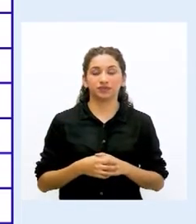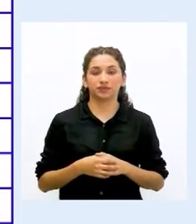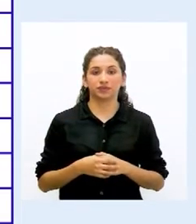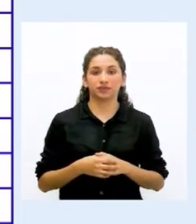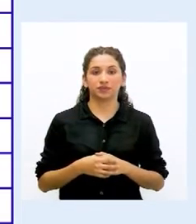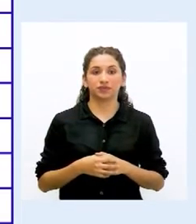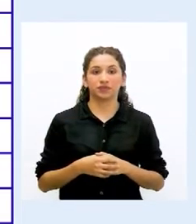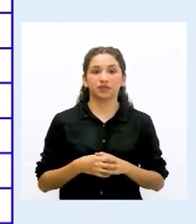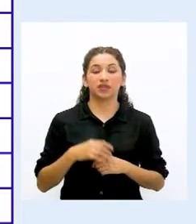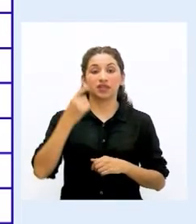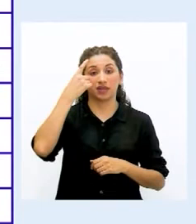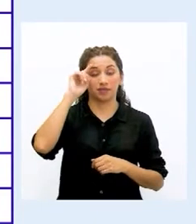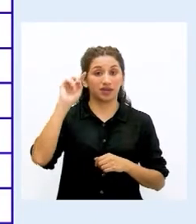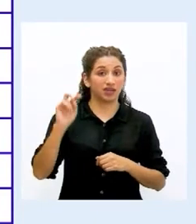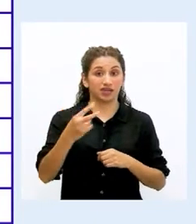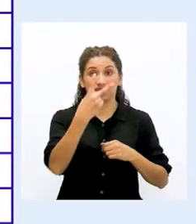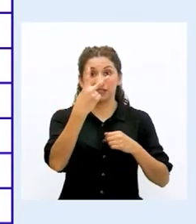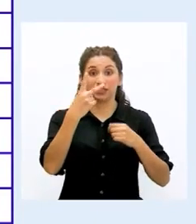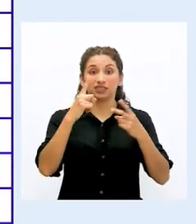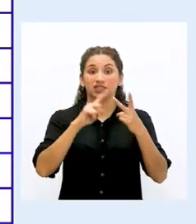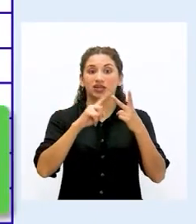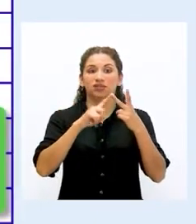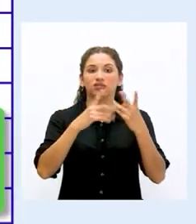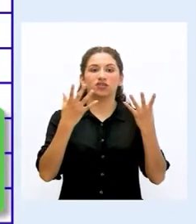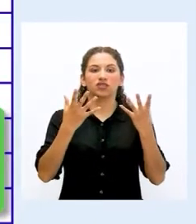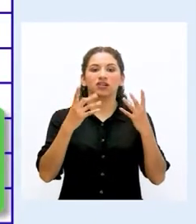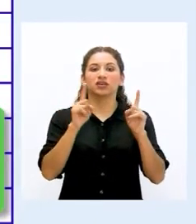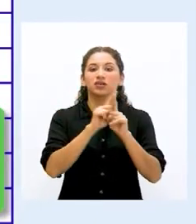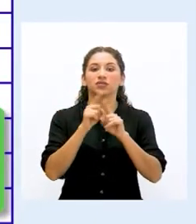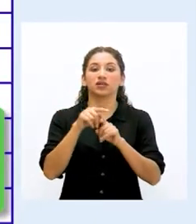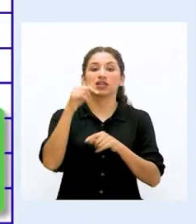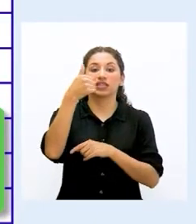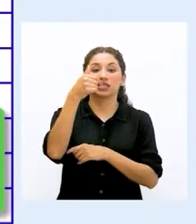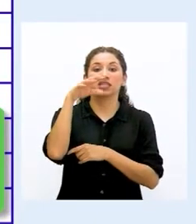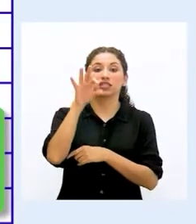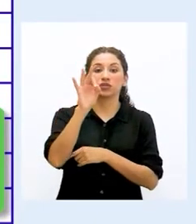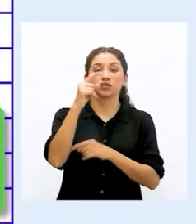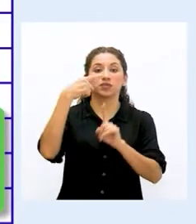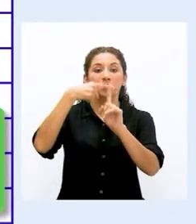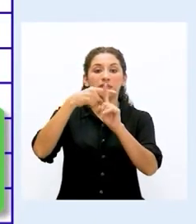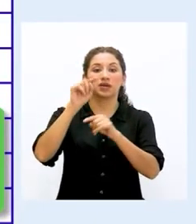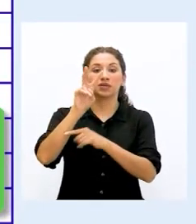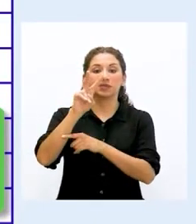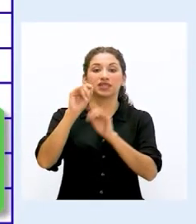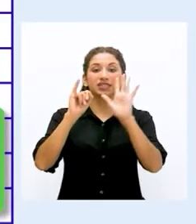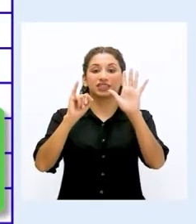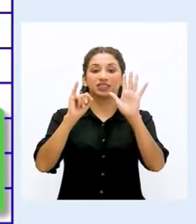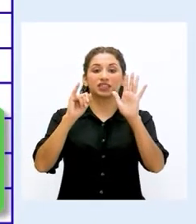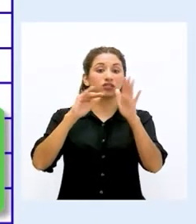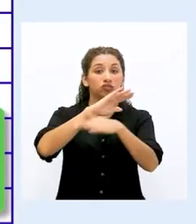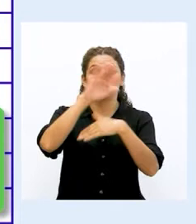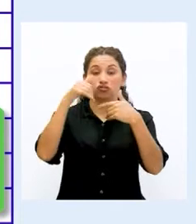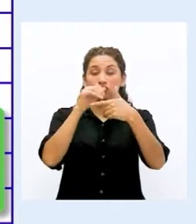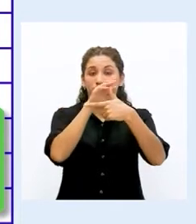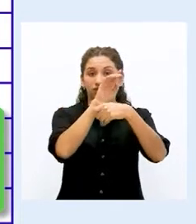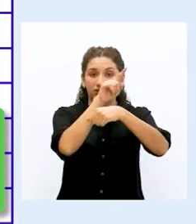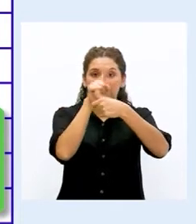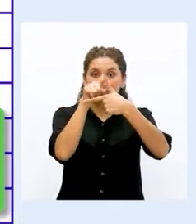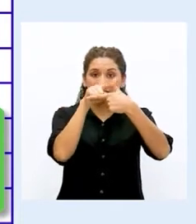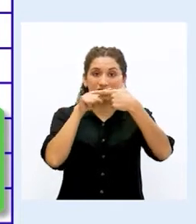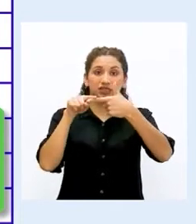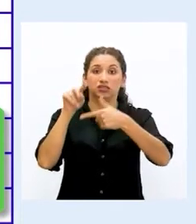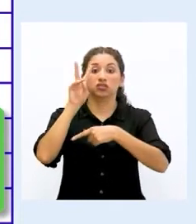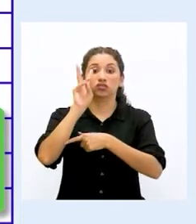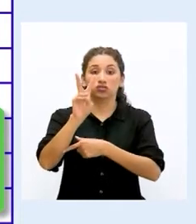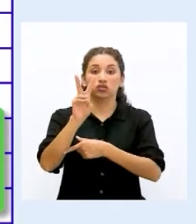Para el segundo intervalo, la marca de clase será 19 más 26, todo dividido entre 2, es igual